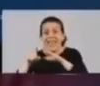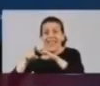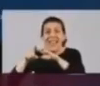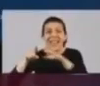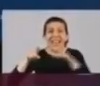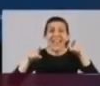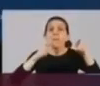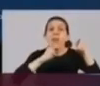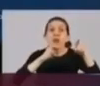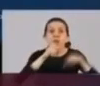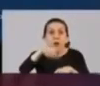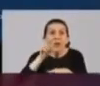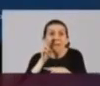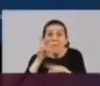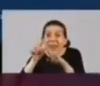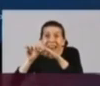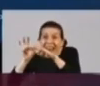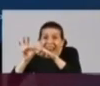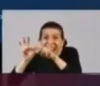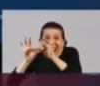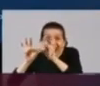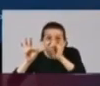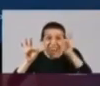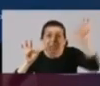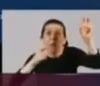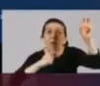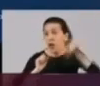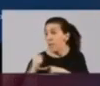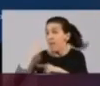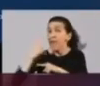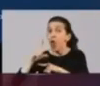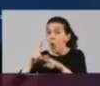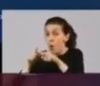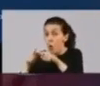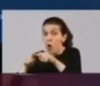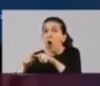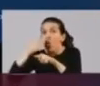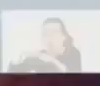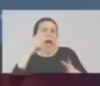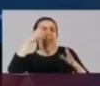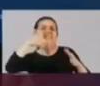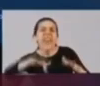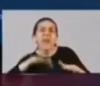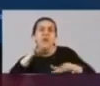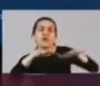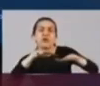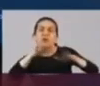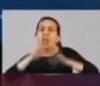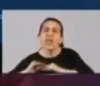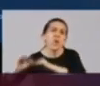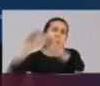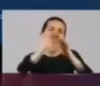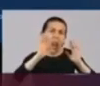es Mendoza. Miren Mendoza. El primero de julio estaba acá. Miren lo que le ha pasado. Les pido, por